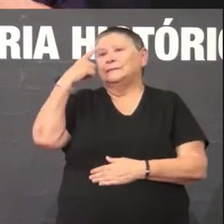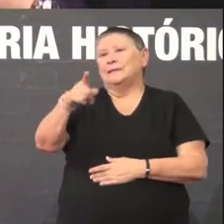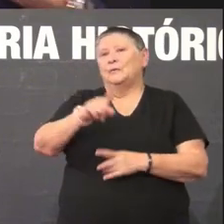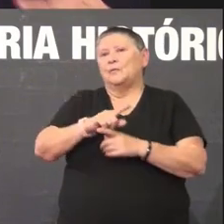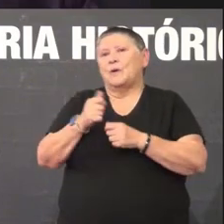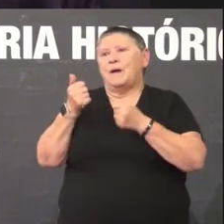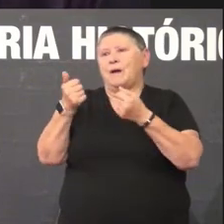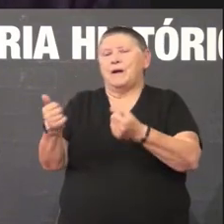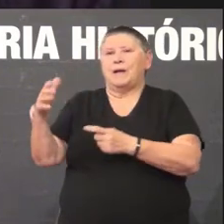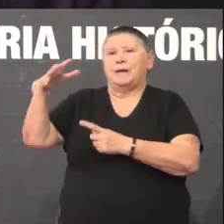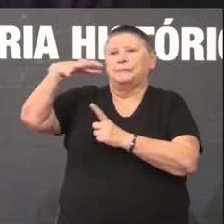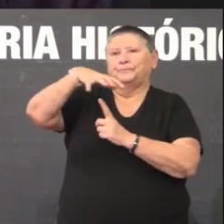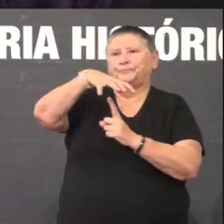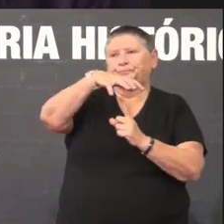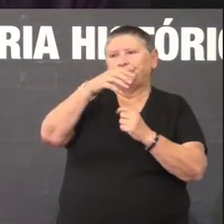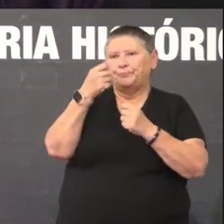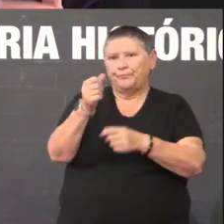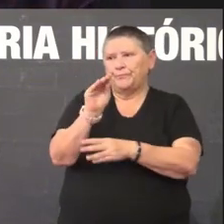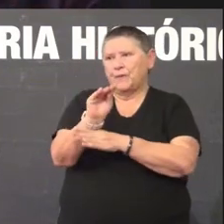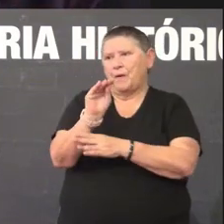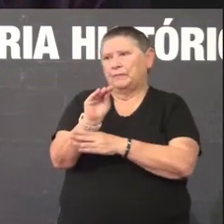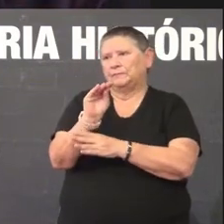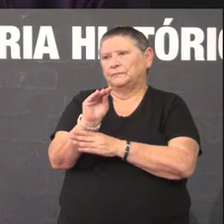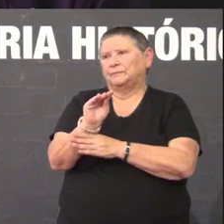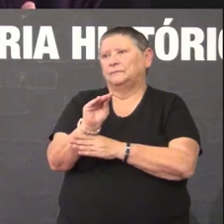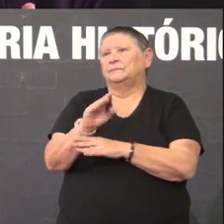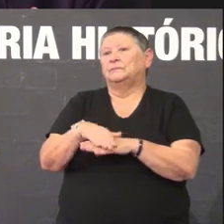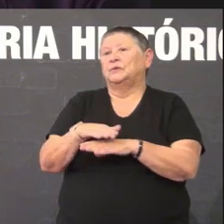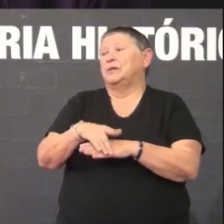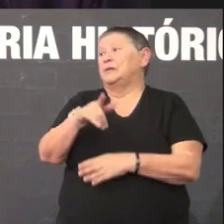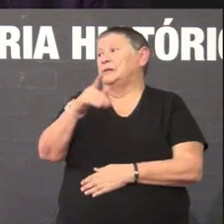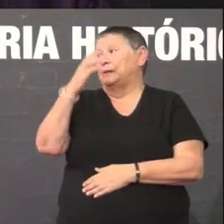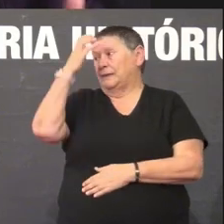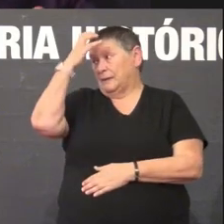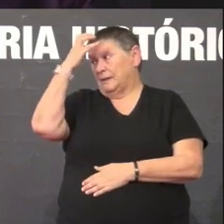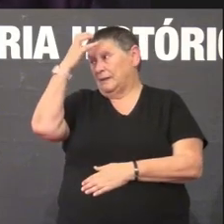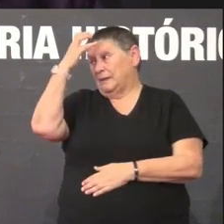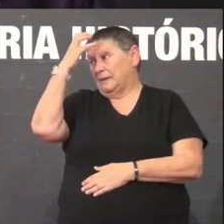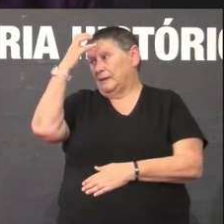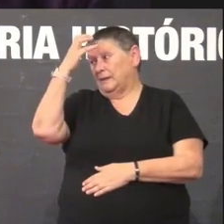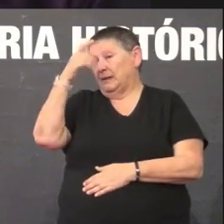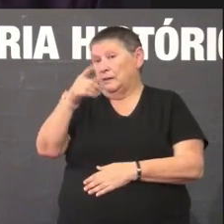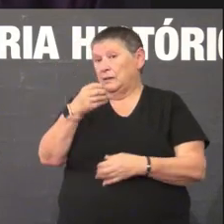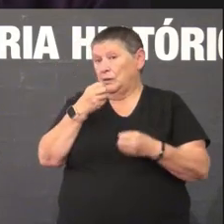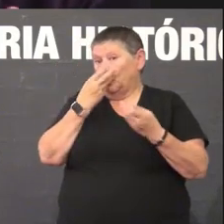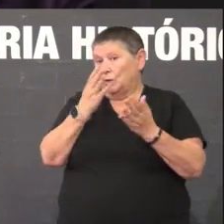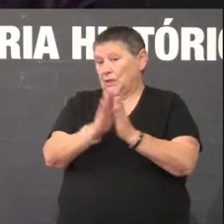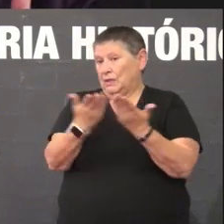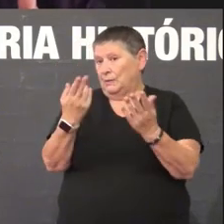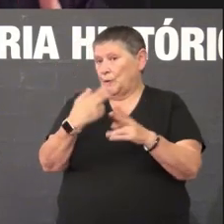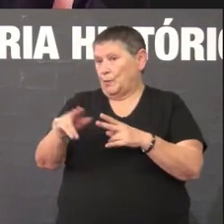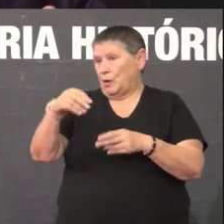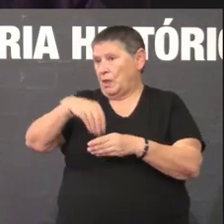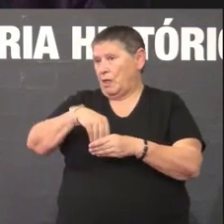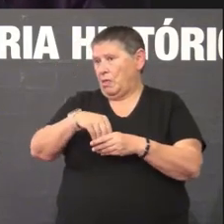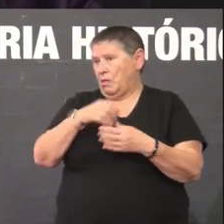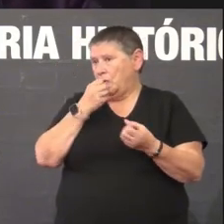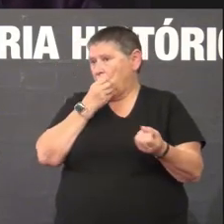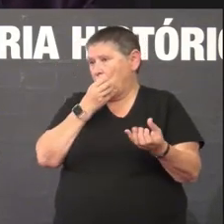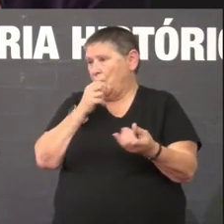poder estar. Y obviamente el rey, esto está contado en los libros de política,